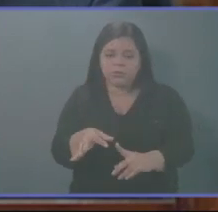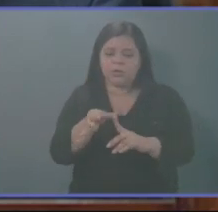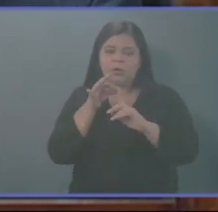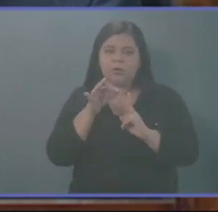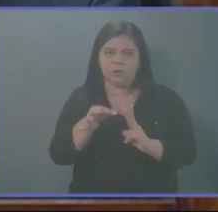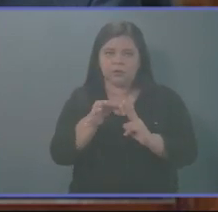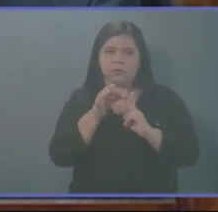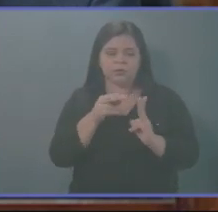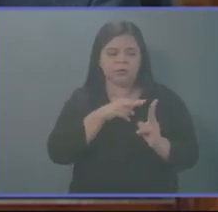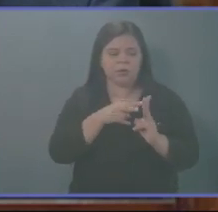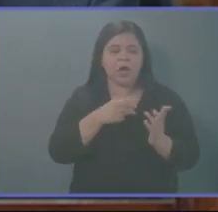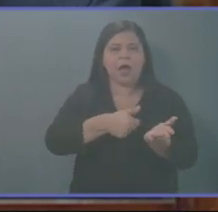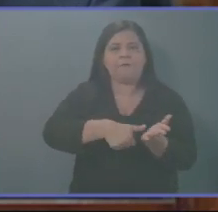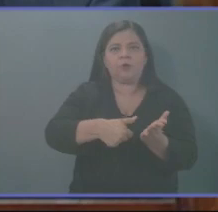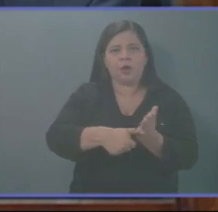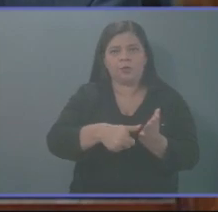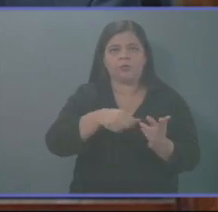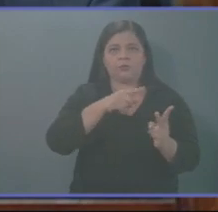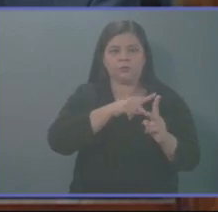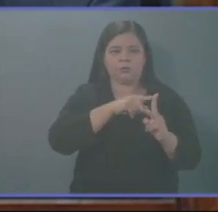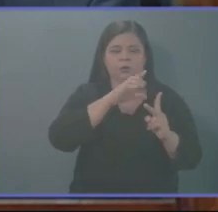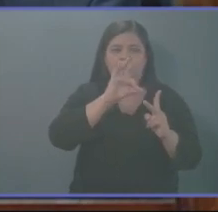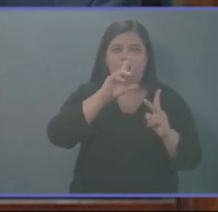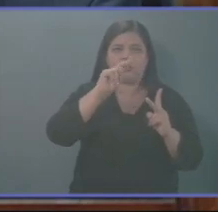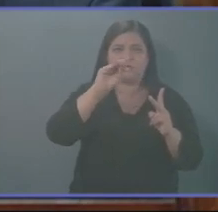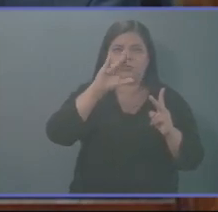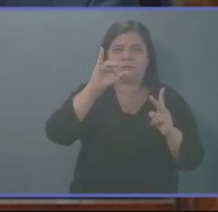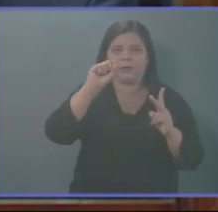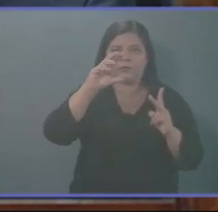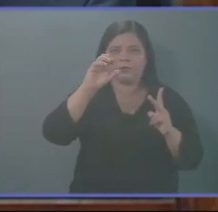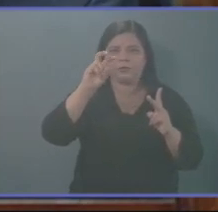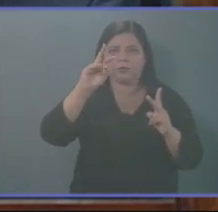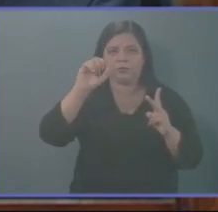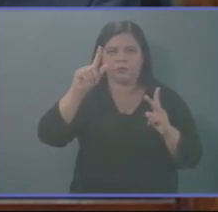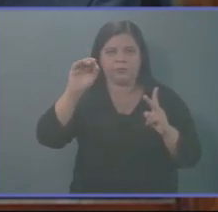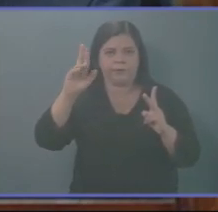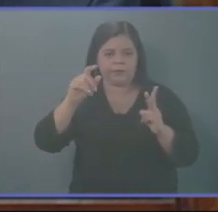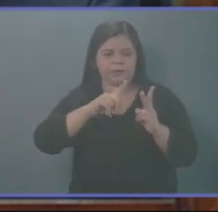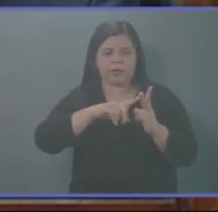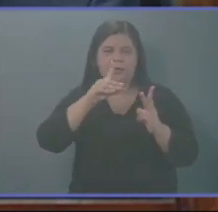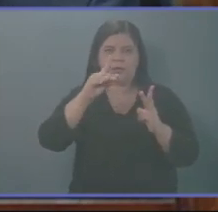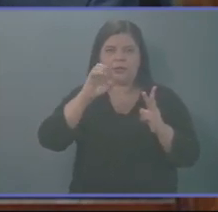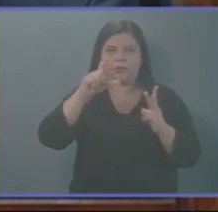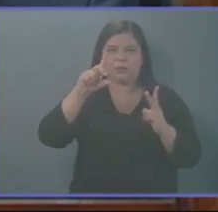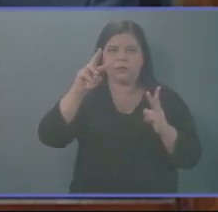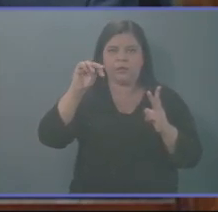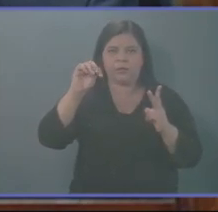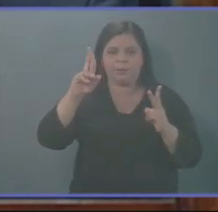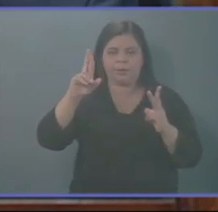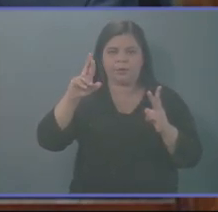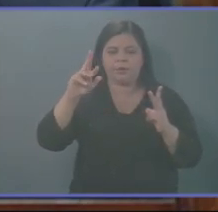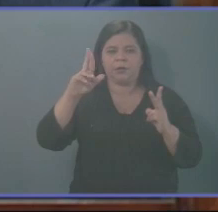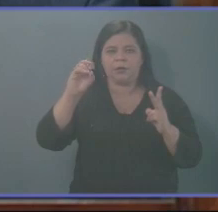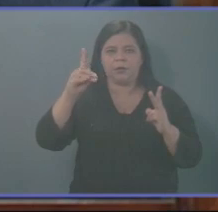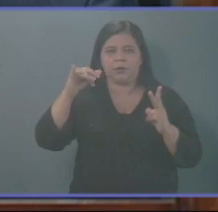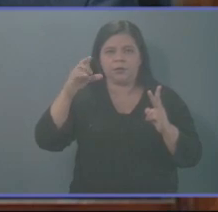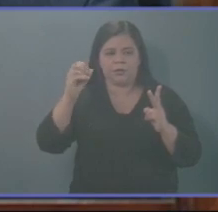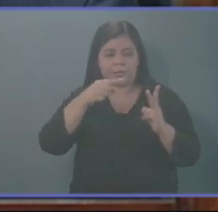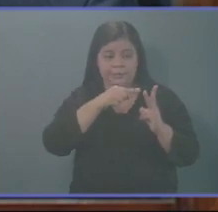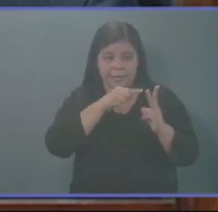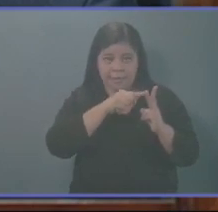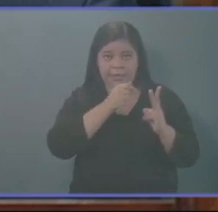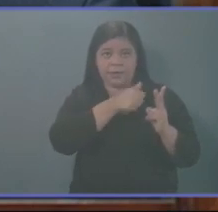defensores a los abogados Francisco Bertrán Galindo y Delmer Edmundo Rodríguez, este último designado para